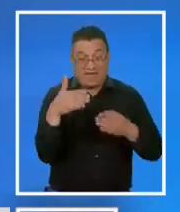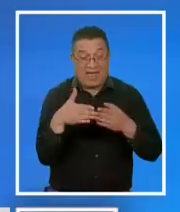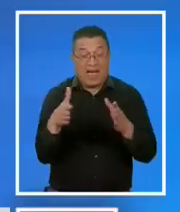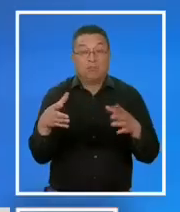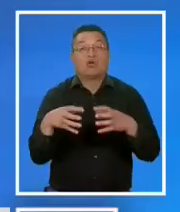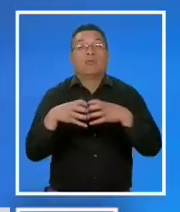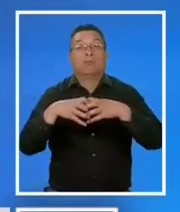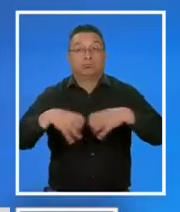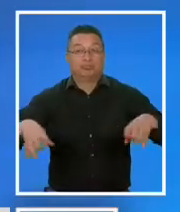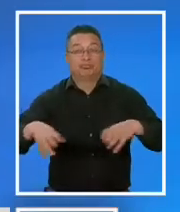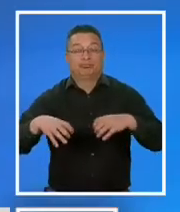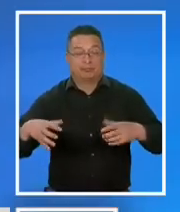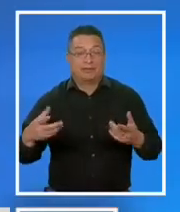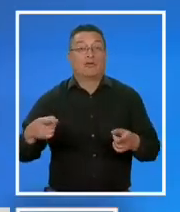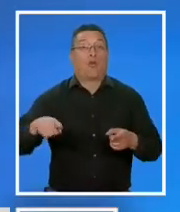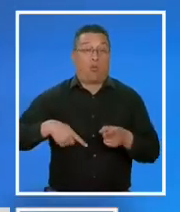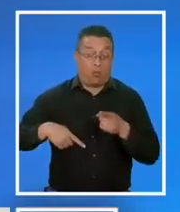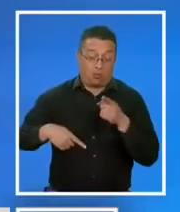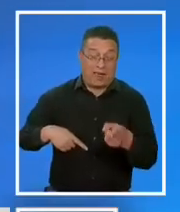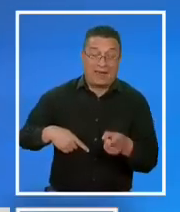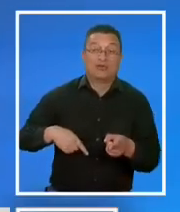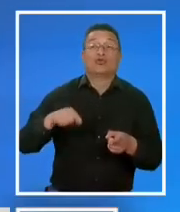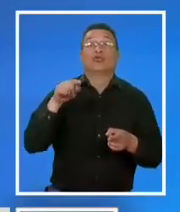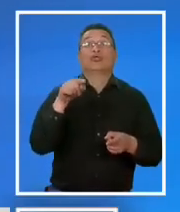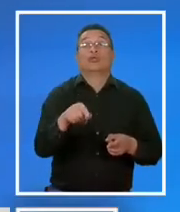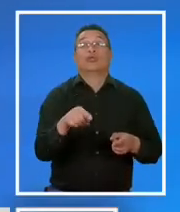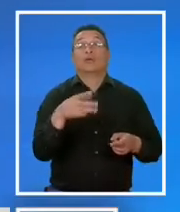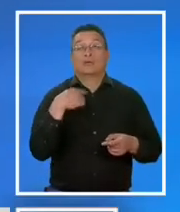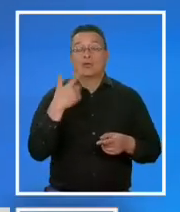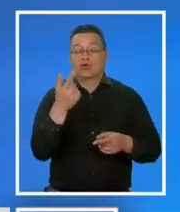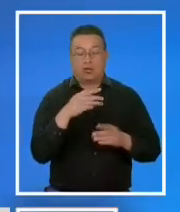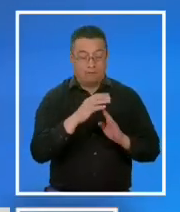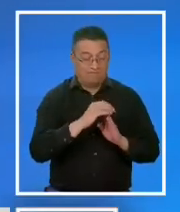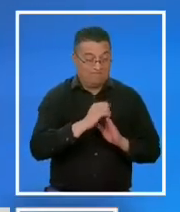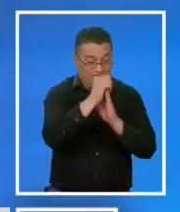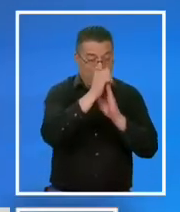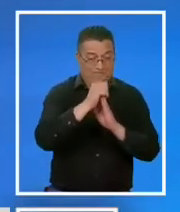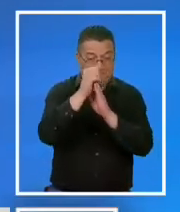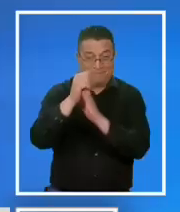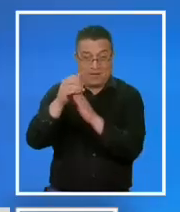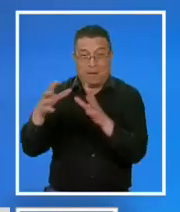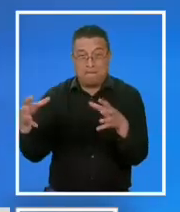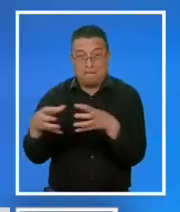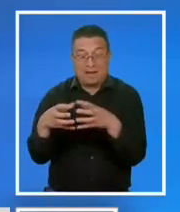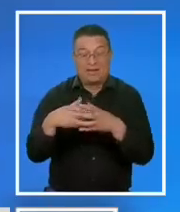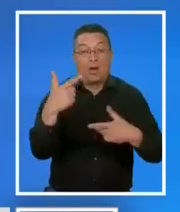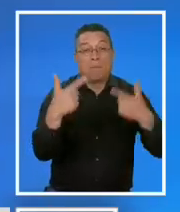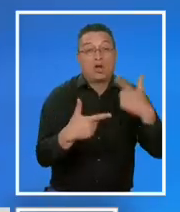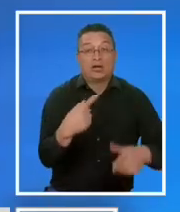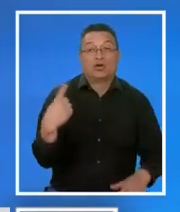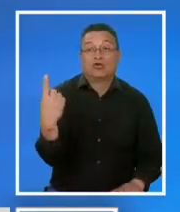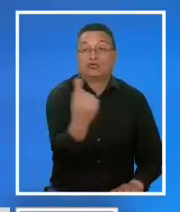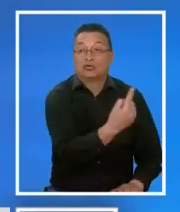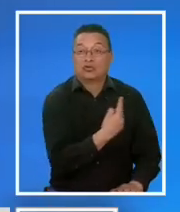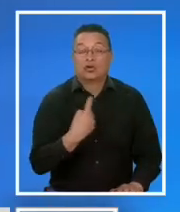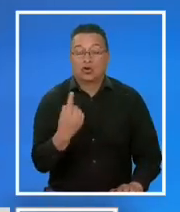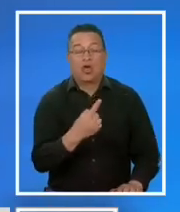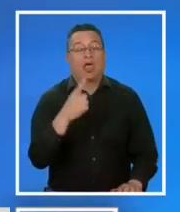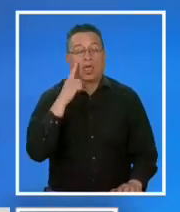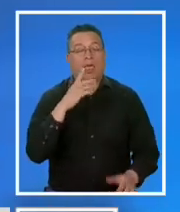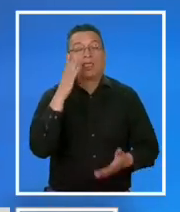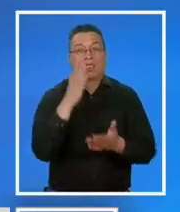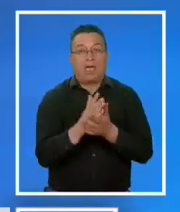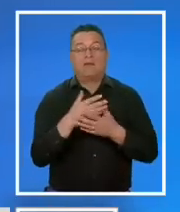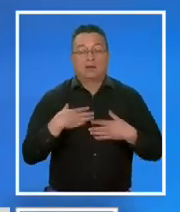momento por lo tanto yo creo que aquí quienes lideramos partidos o estamos en una posición política También tenemos